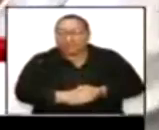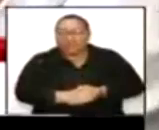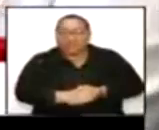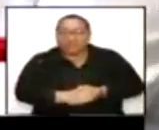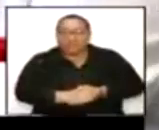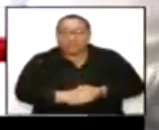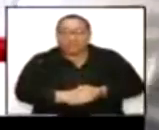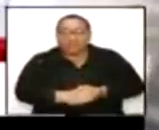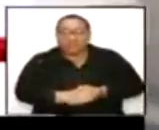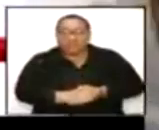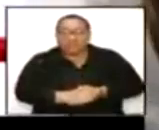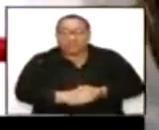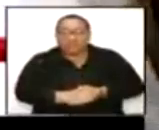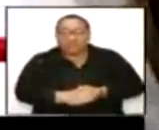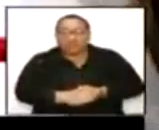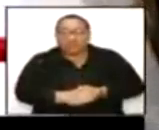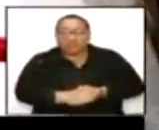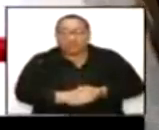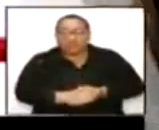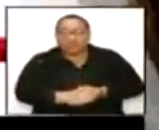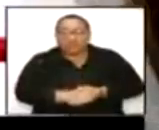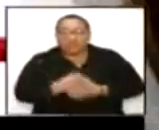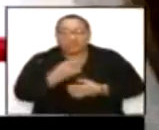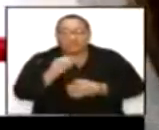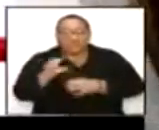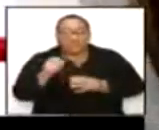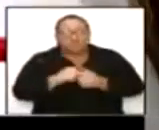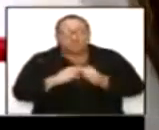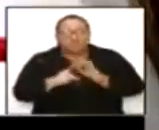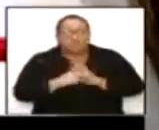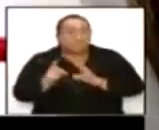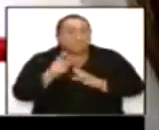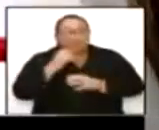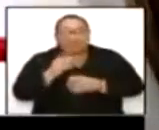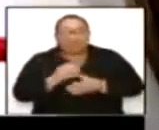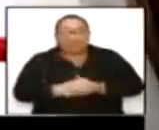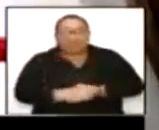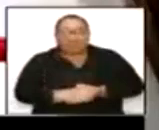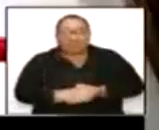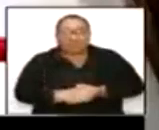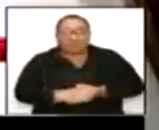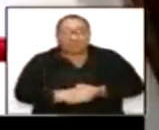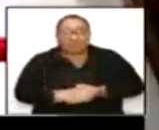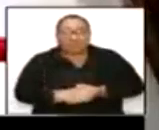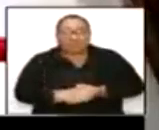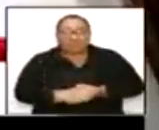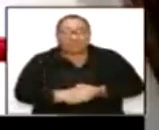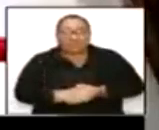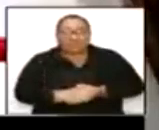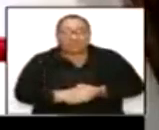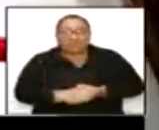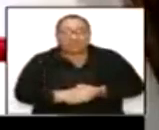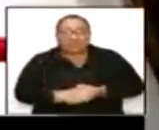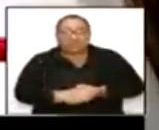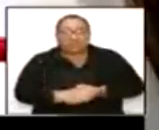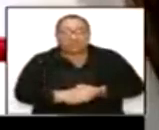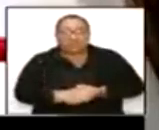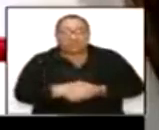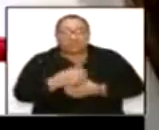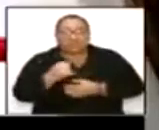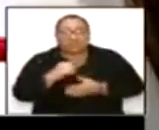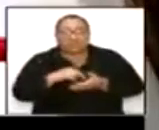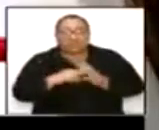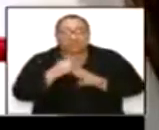dice. Presidente, así le hacen decir a la ley lo que no dice. Hay países que, gracias a Dios, están frenando el